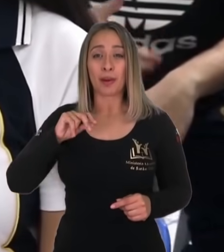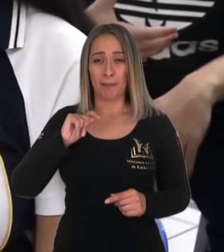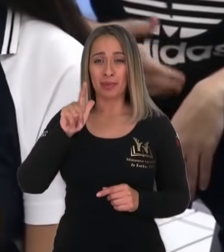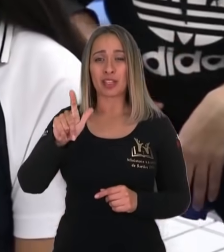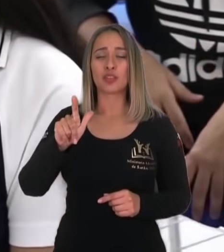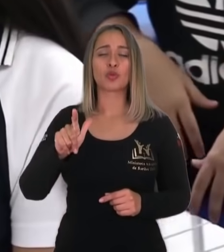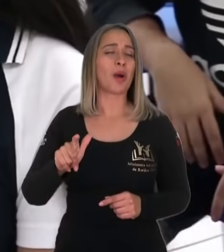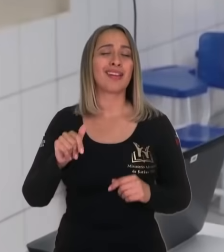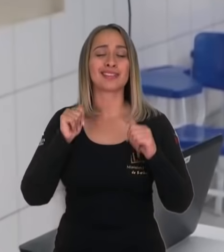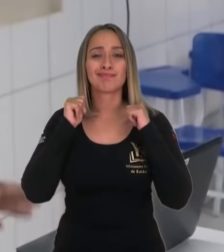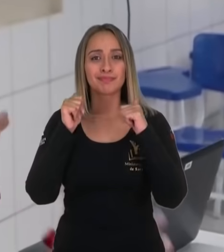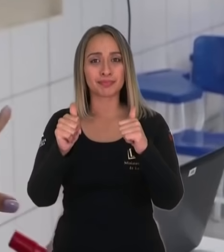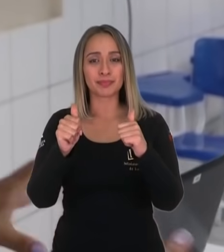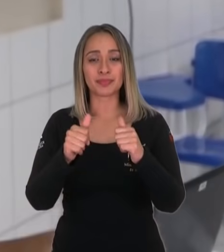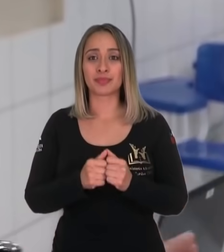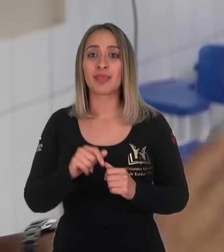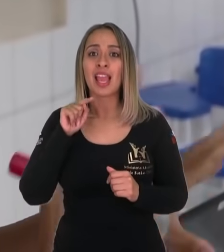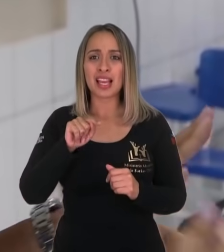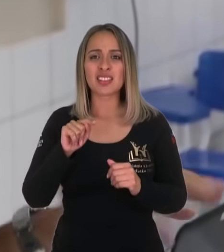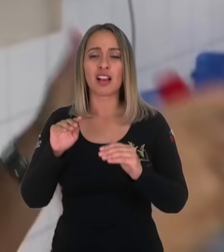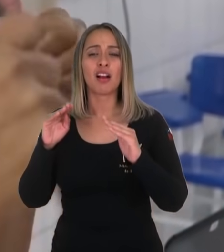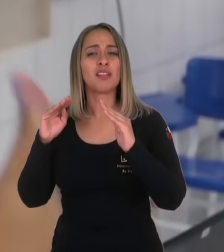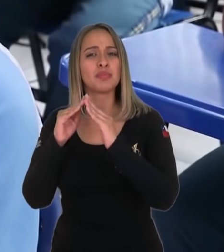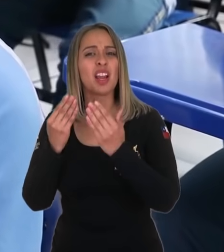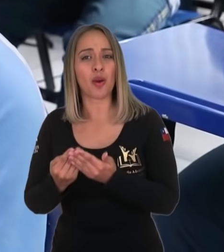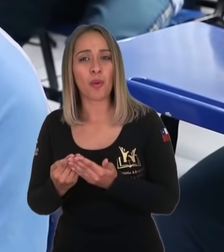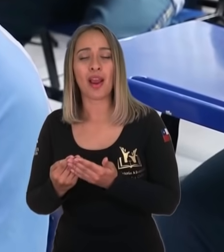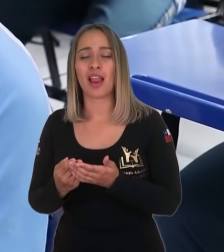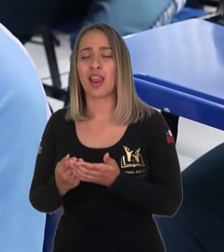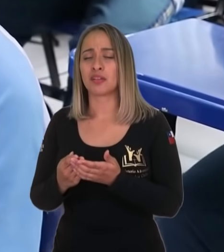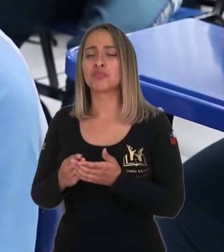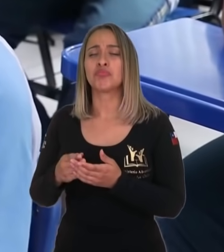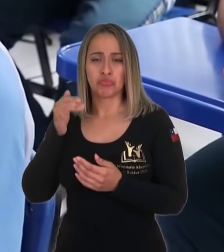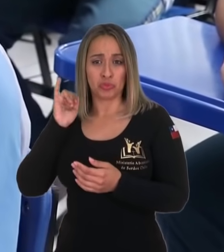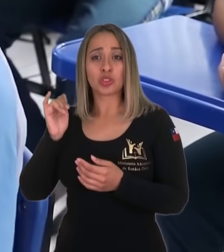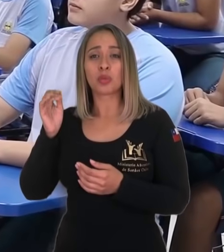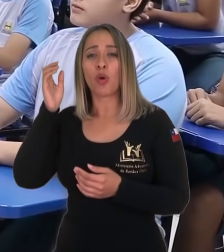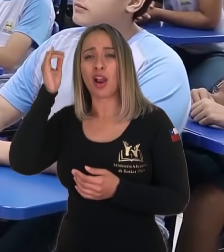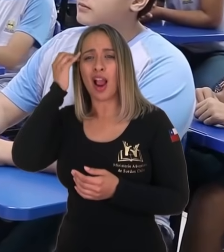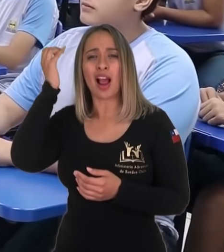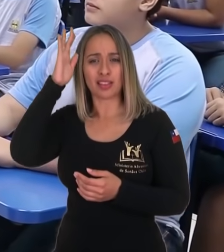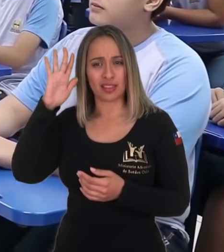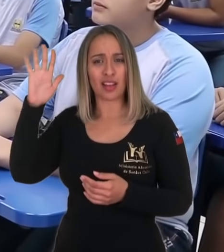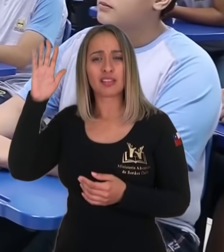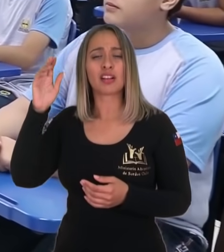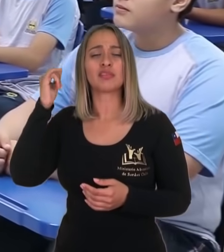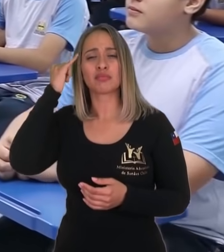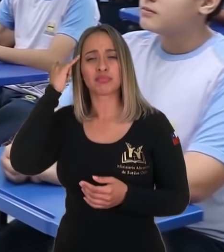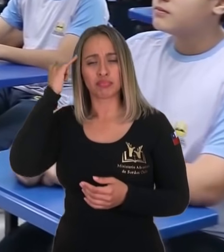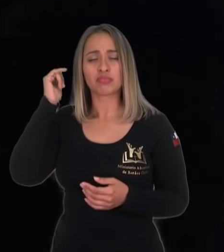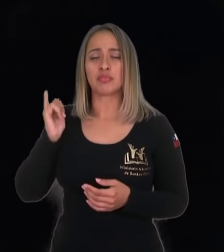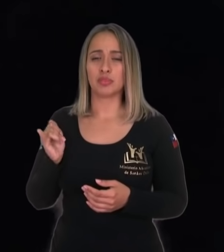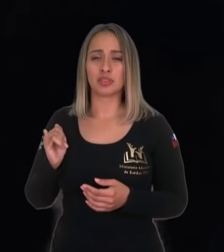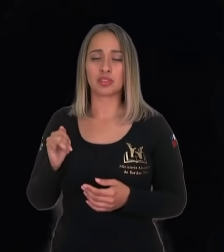de la educación adventista. Las escuelas generalmente se preocupan de la búsqueda del conocimiento y acaban no valorando este